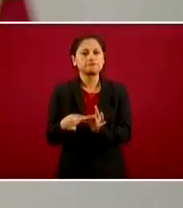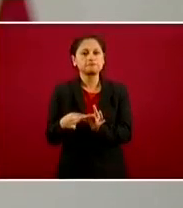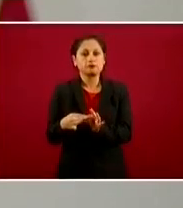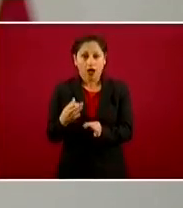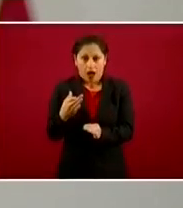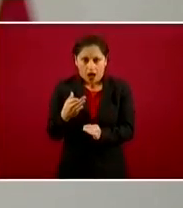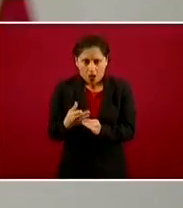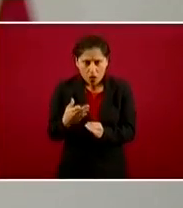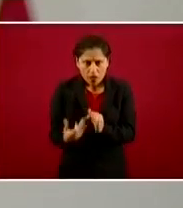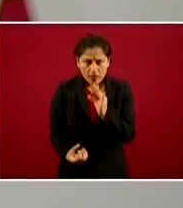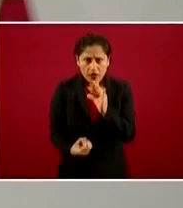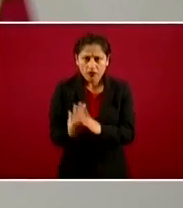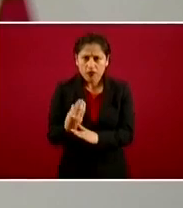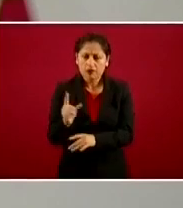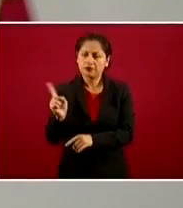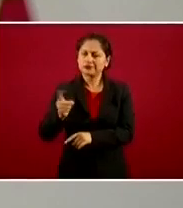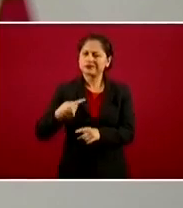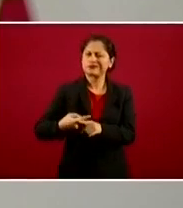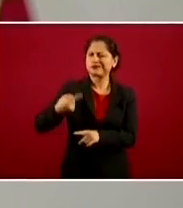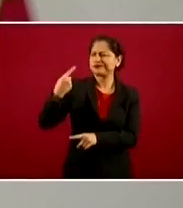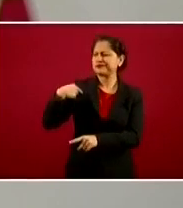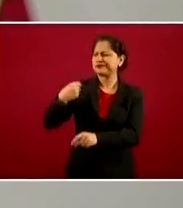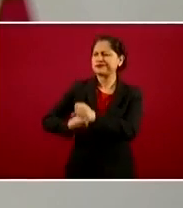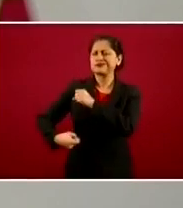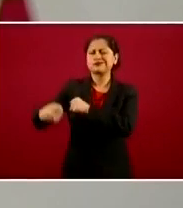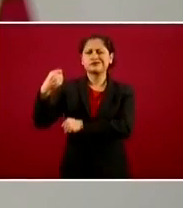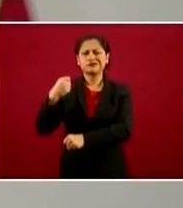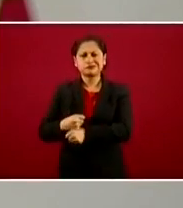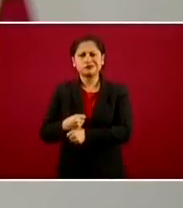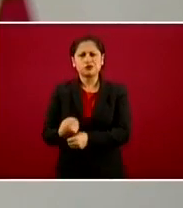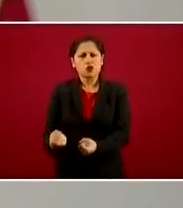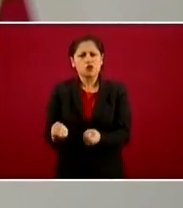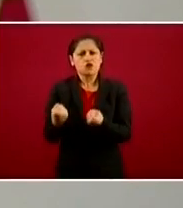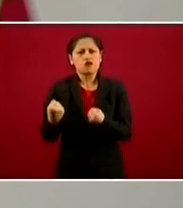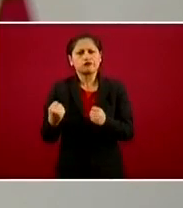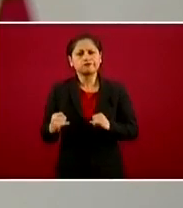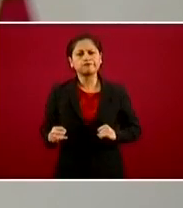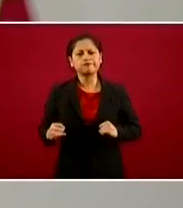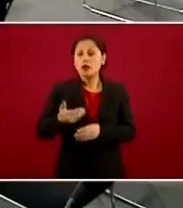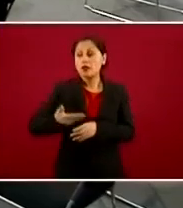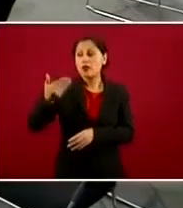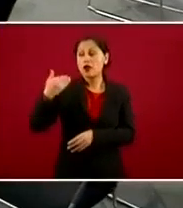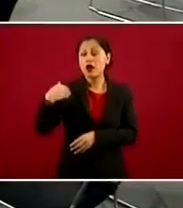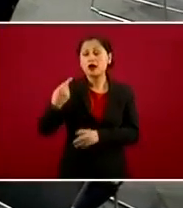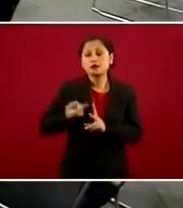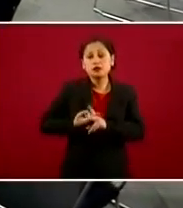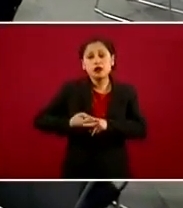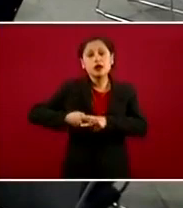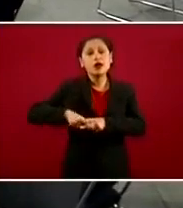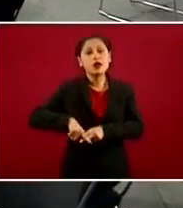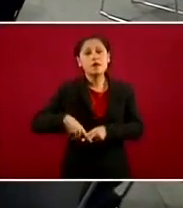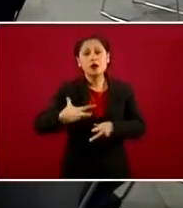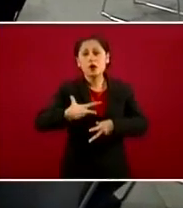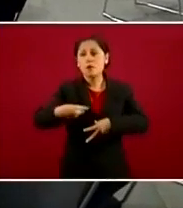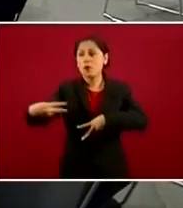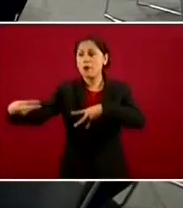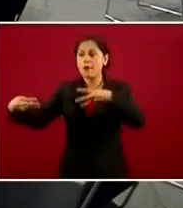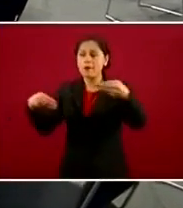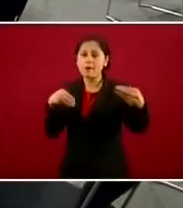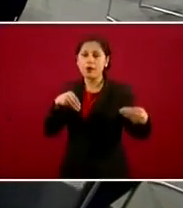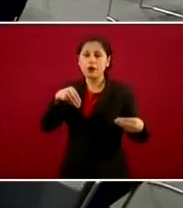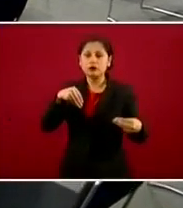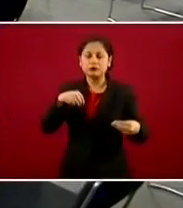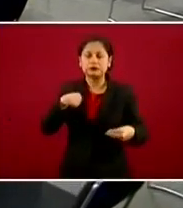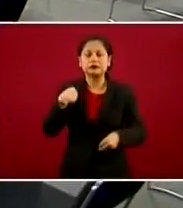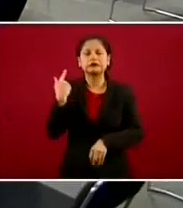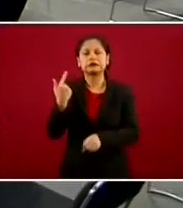definió como actividades esenciales todo lo que tiene que ver con atención médica seguridad pública infraestructura crítica como energía eléctrica